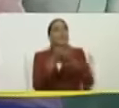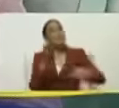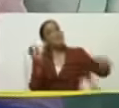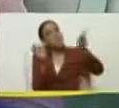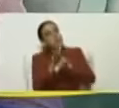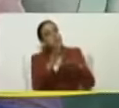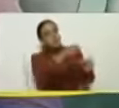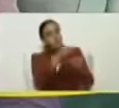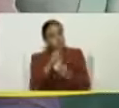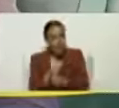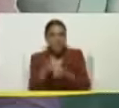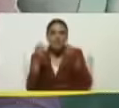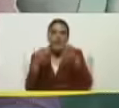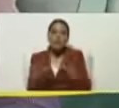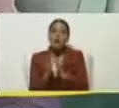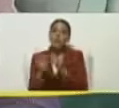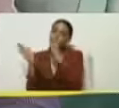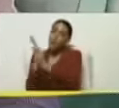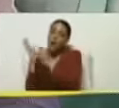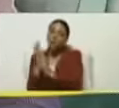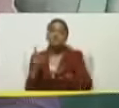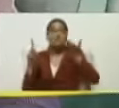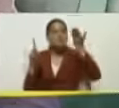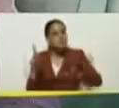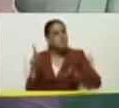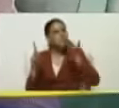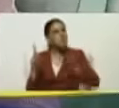Entonces me anotas conuquero ahí.